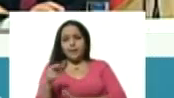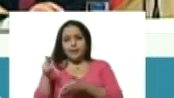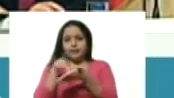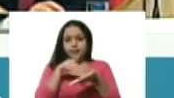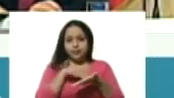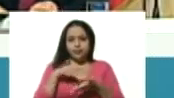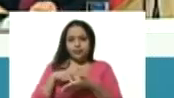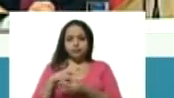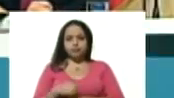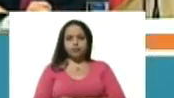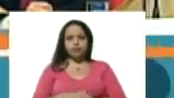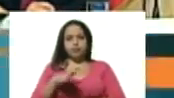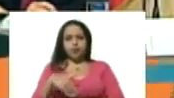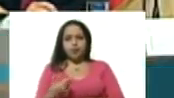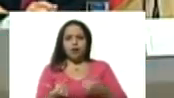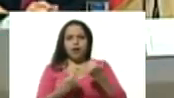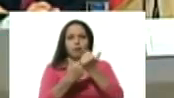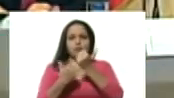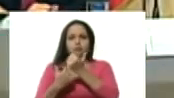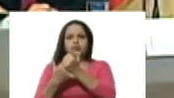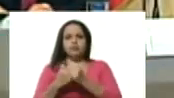y sostenible,